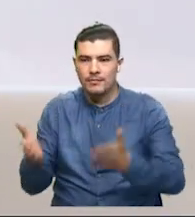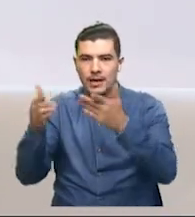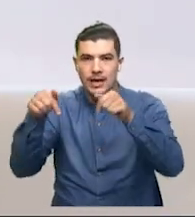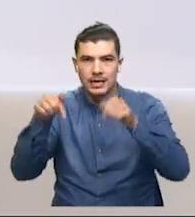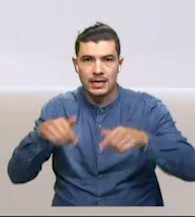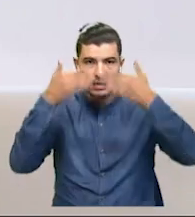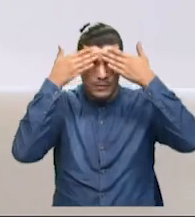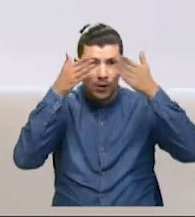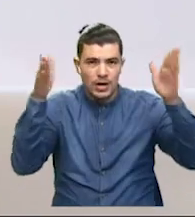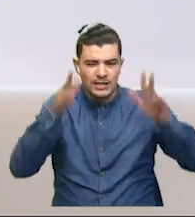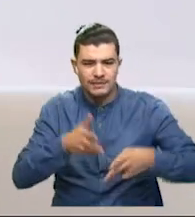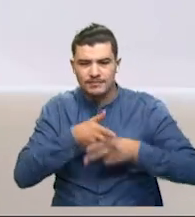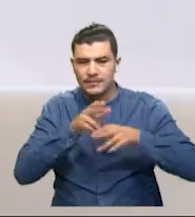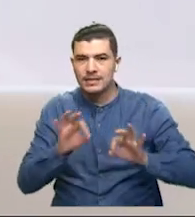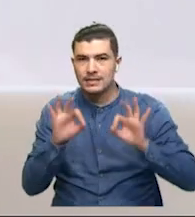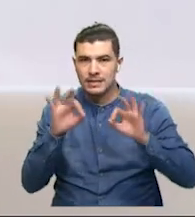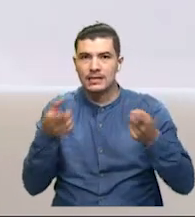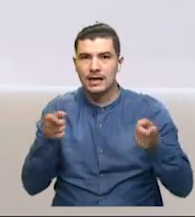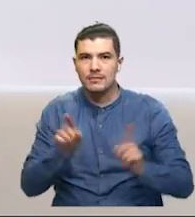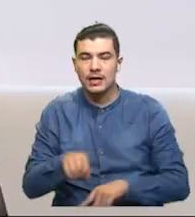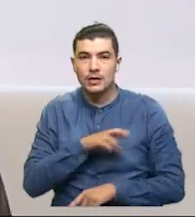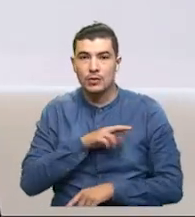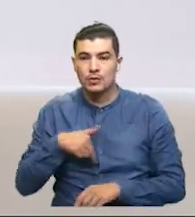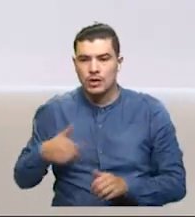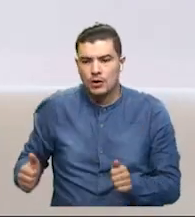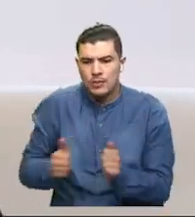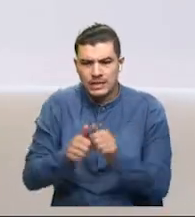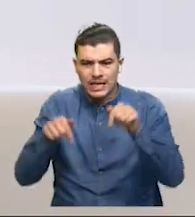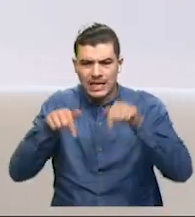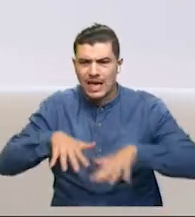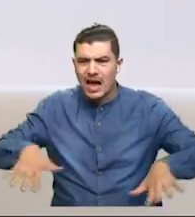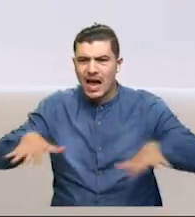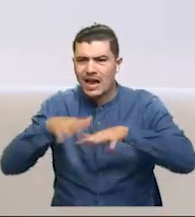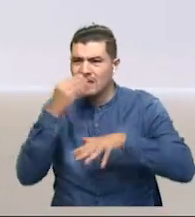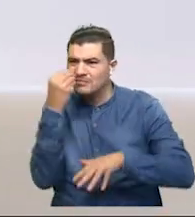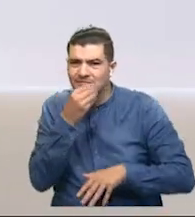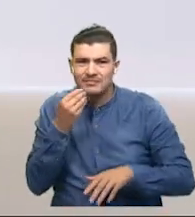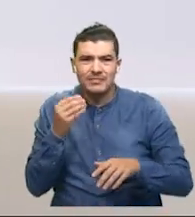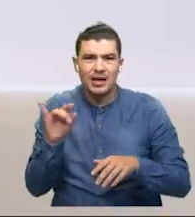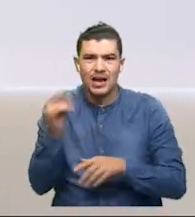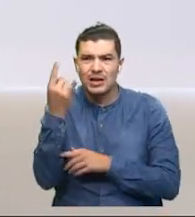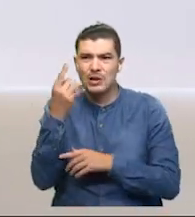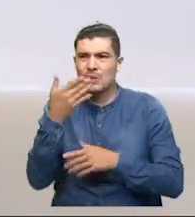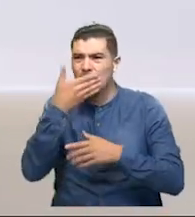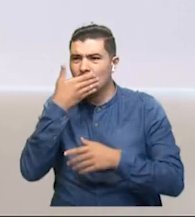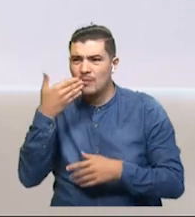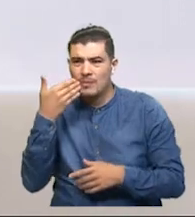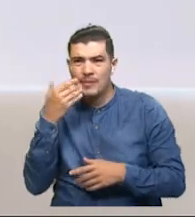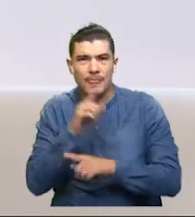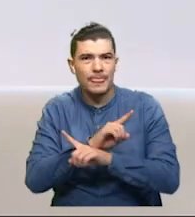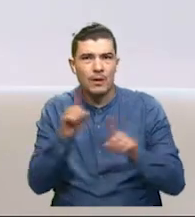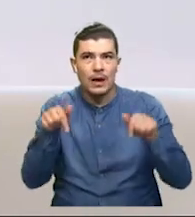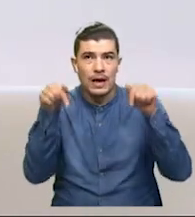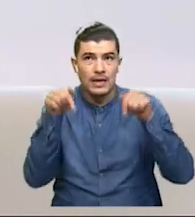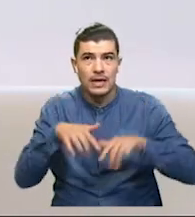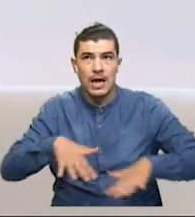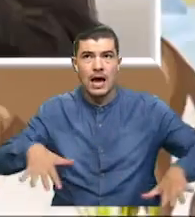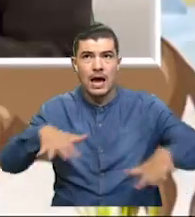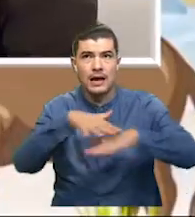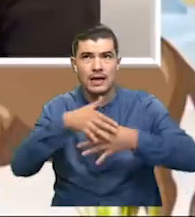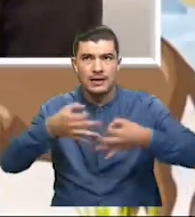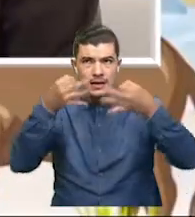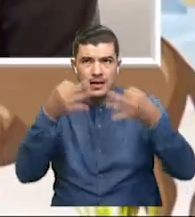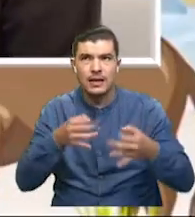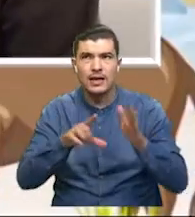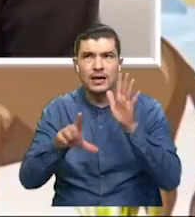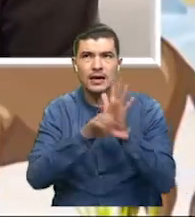Democracia segura es el acompañamiento que hemos tenido. No tenemos espacio para subversión, no tenemos espacio para paramilitarismo. Tenemos espacio para la legalidad,